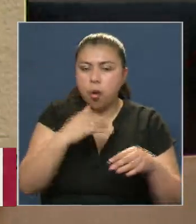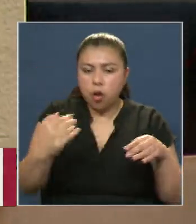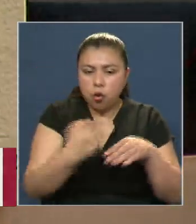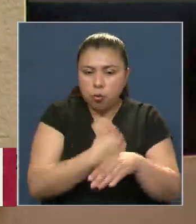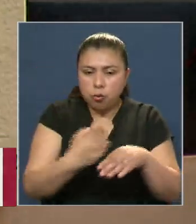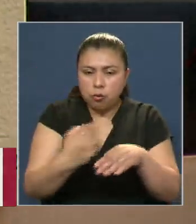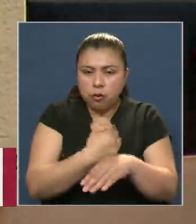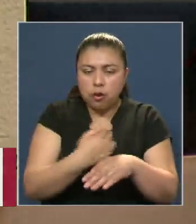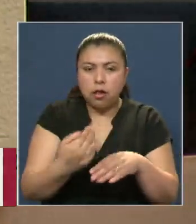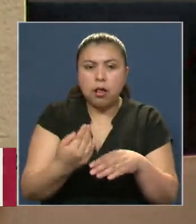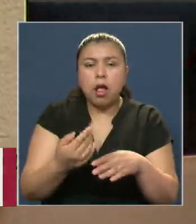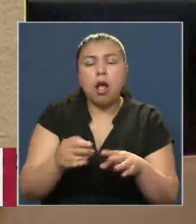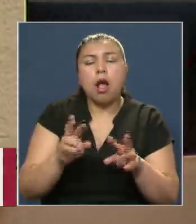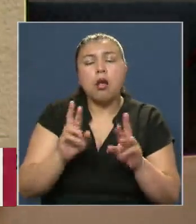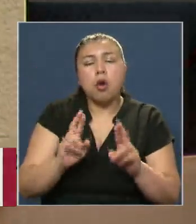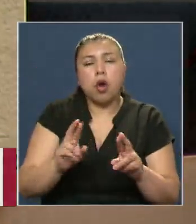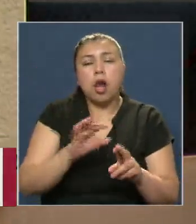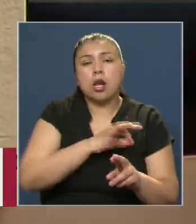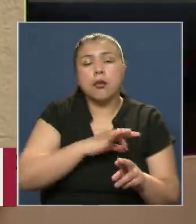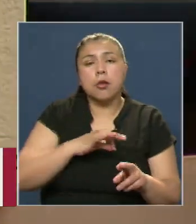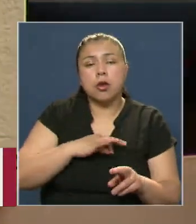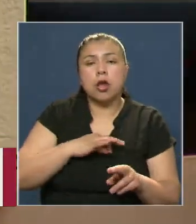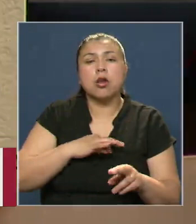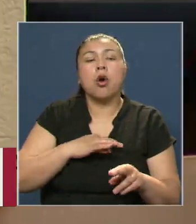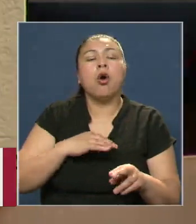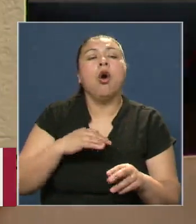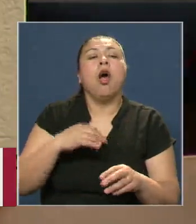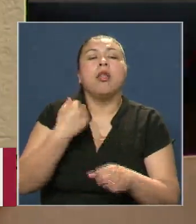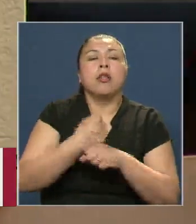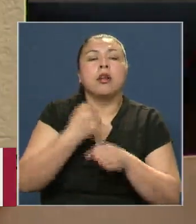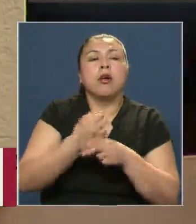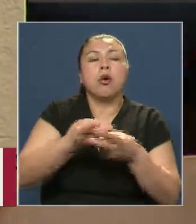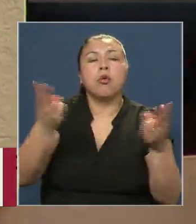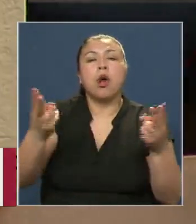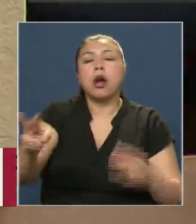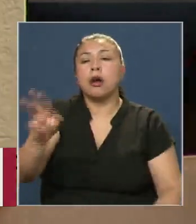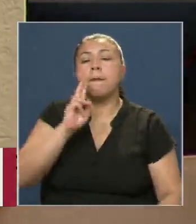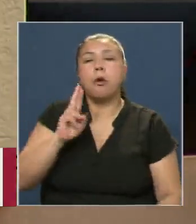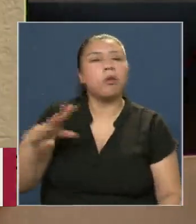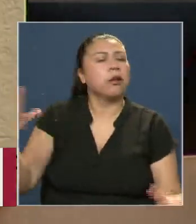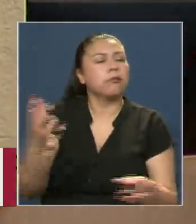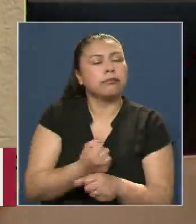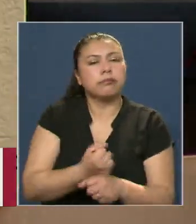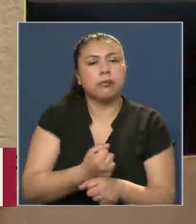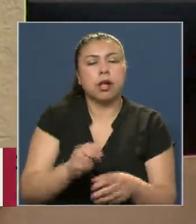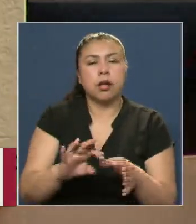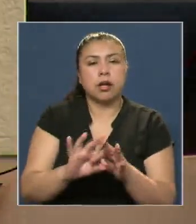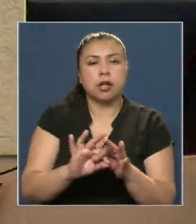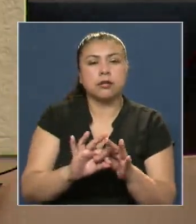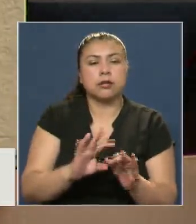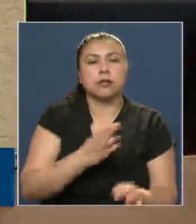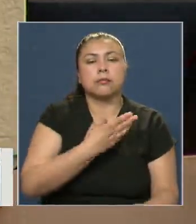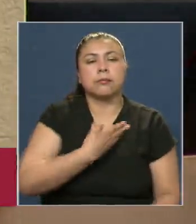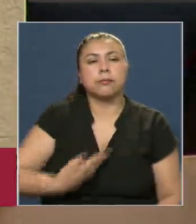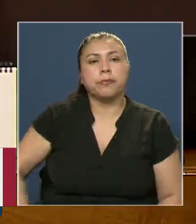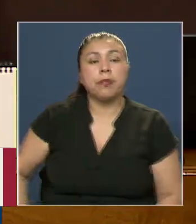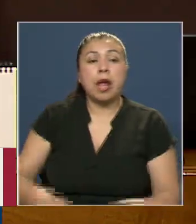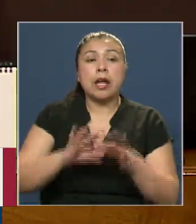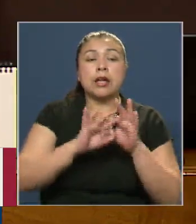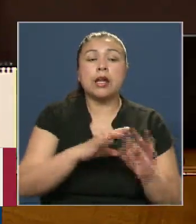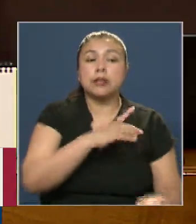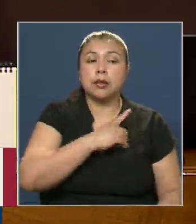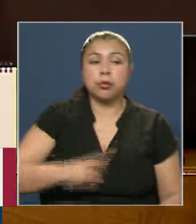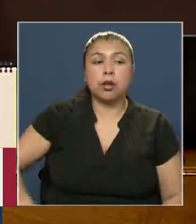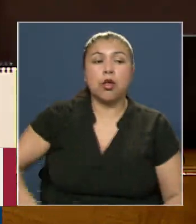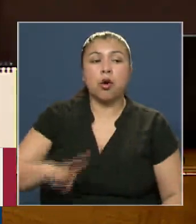que corresponden. Por lo tanto, esperamos que el Ministerio de Obras Públicas nos responda a la brevedad. Gracias, presidente. Muchas gracias, diputado Velázquez.